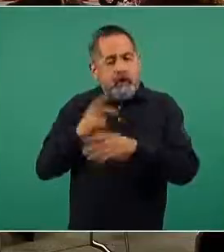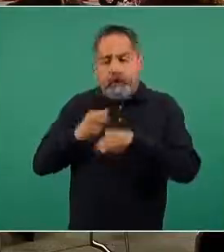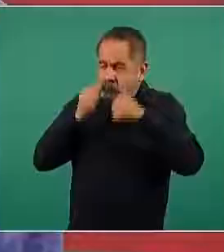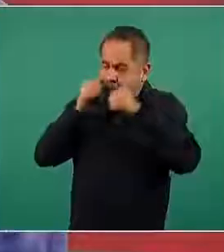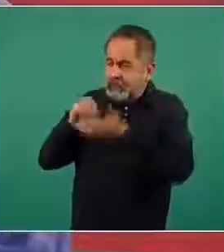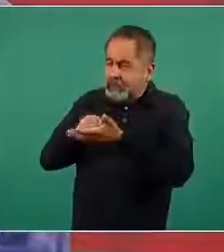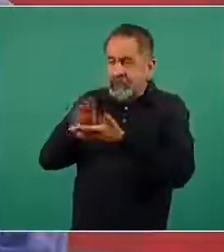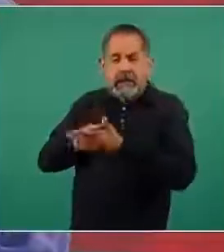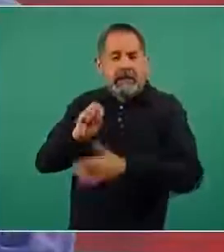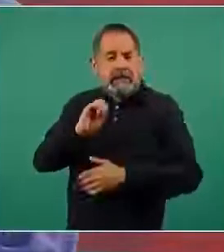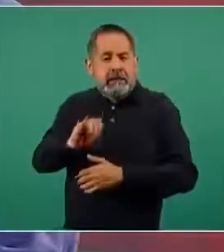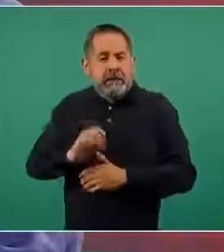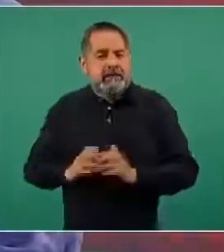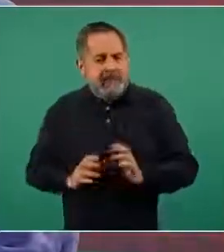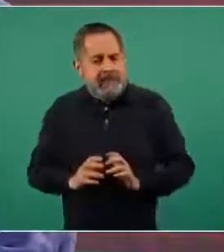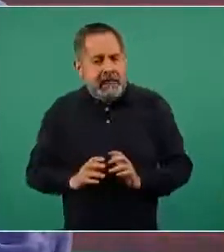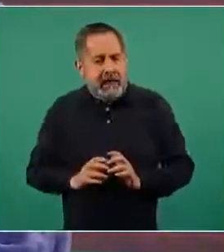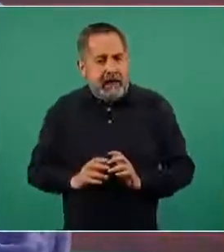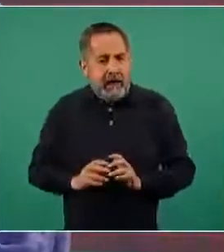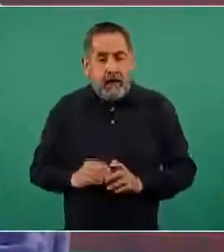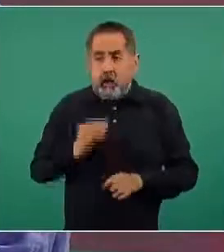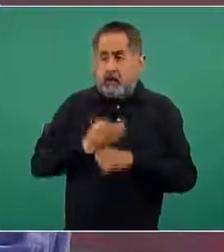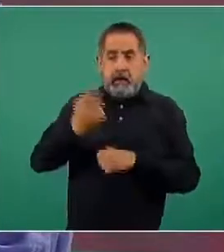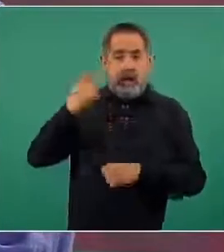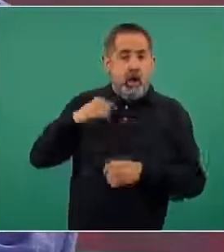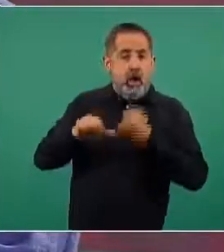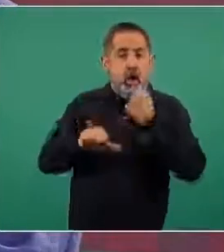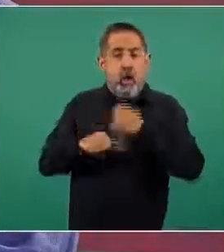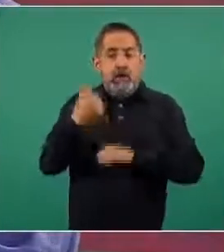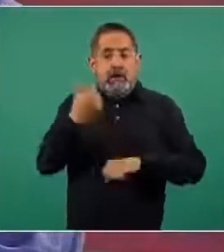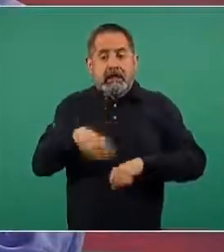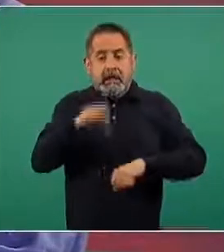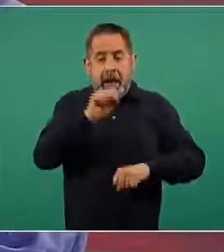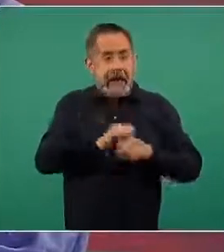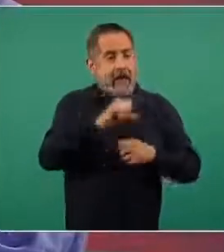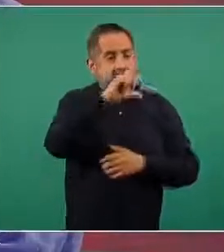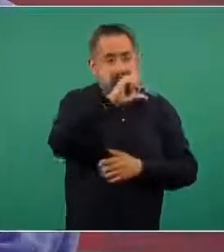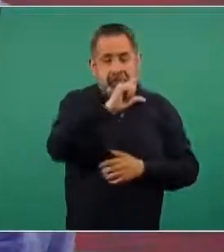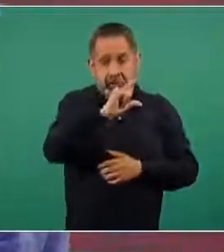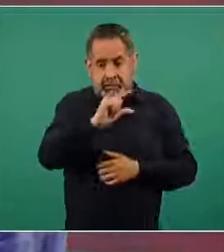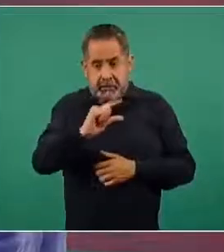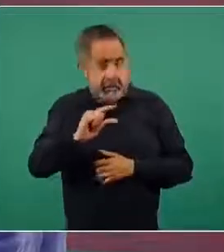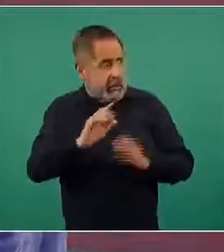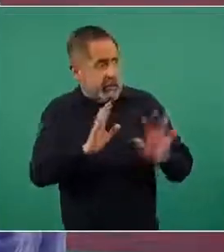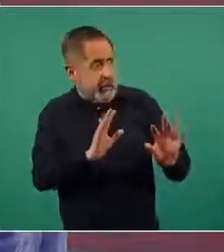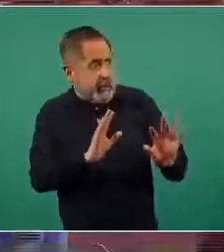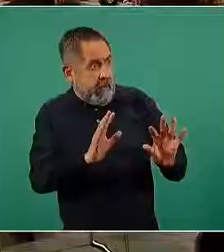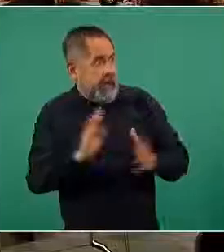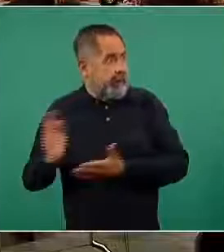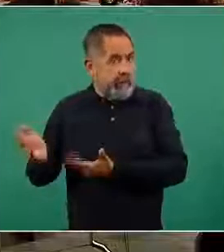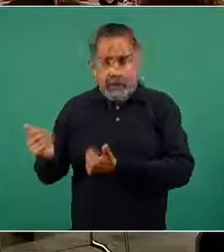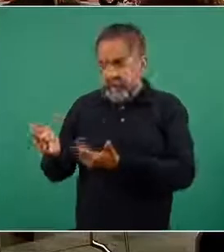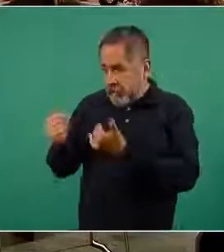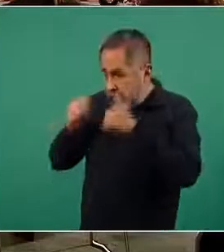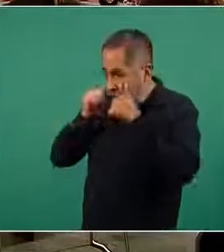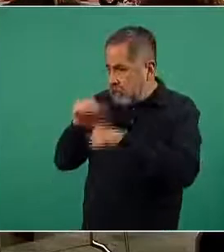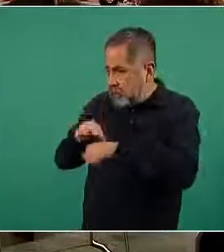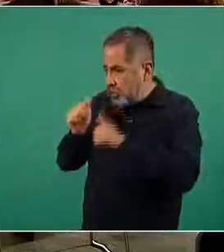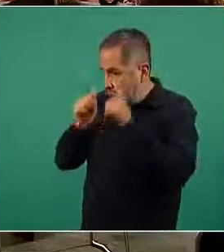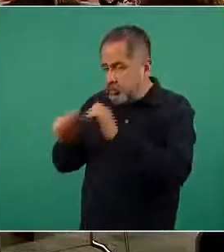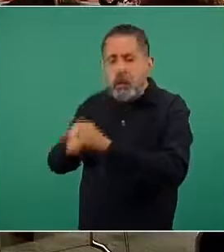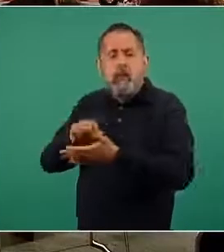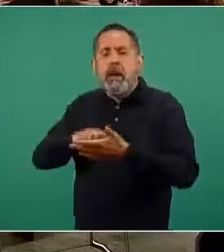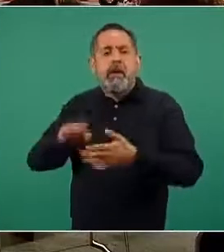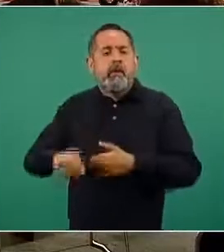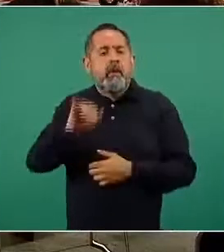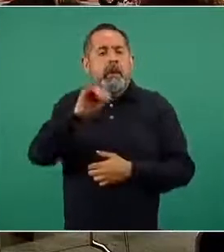Y en algunos casos, ahora que hemos tenido estas 11 semanas de descenso, ya se ha podido restablecer varios de estos servicios. Ahora pongo un ejemplo con el